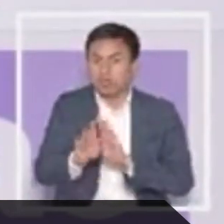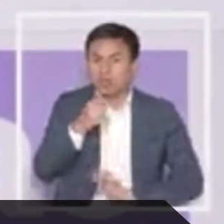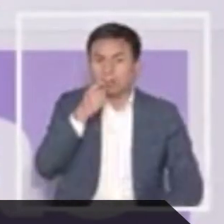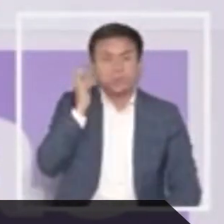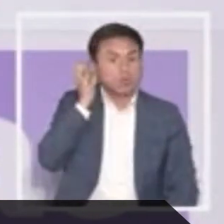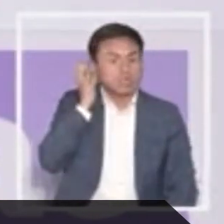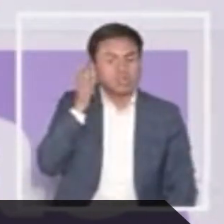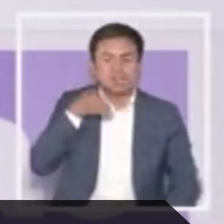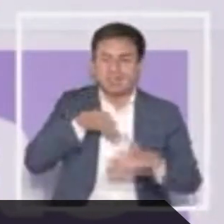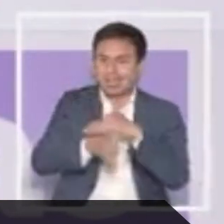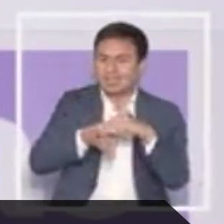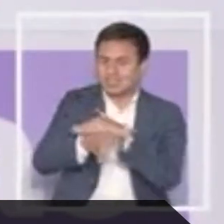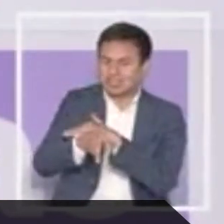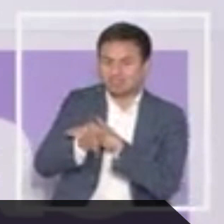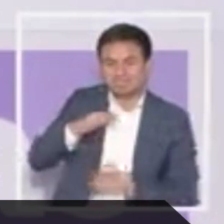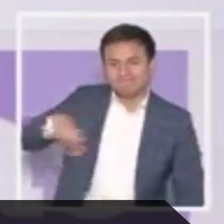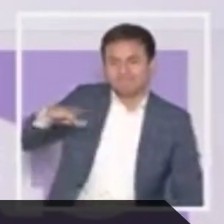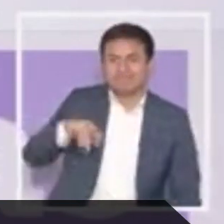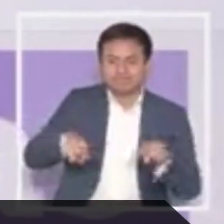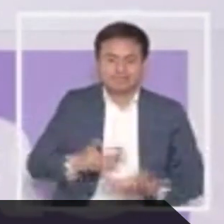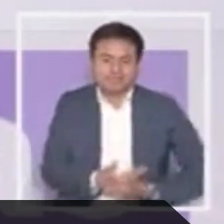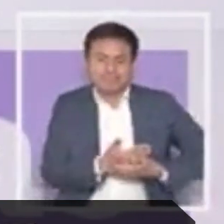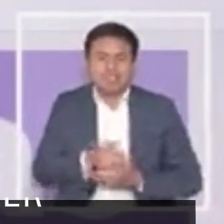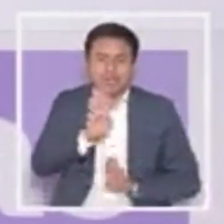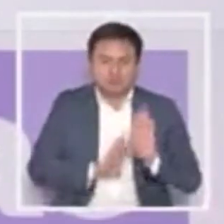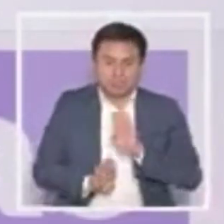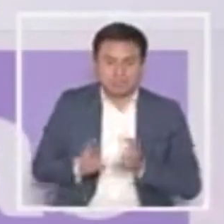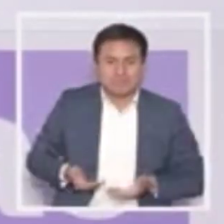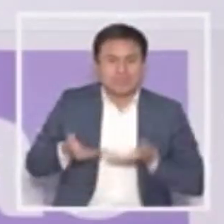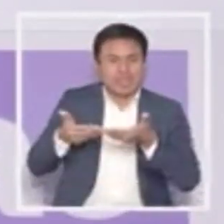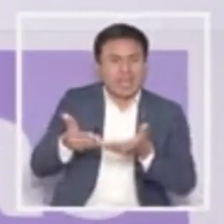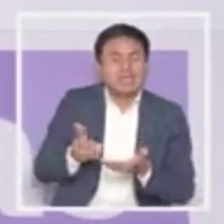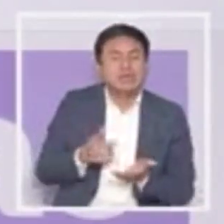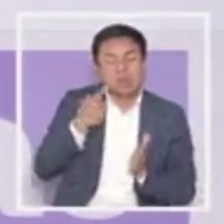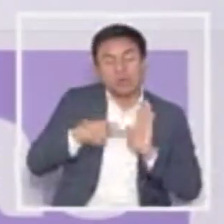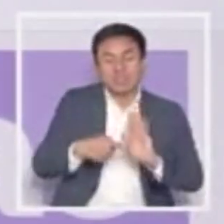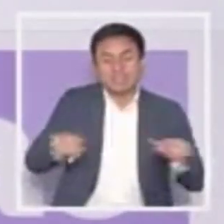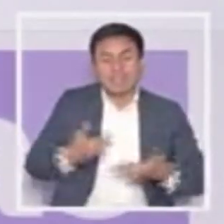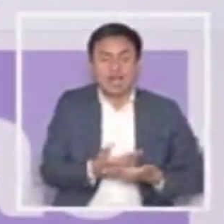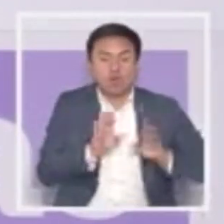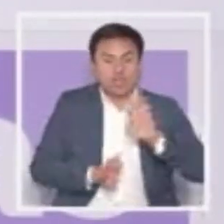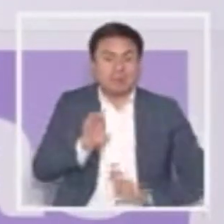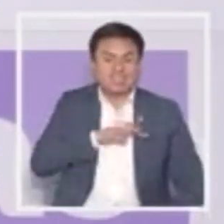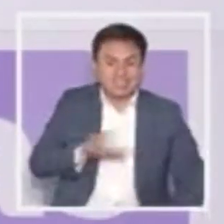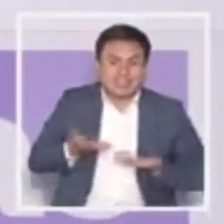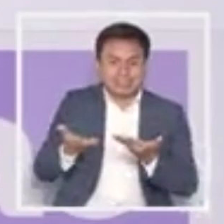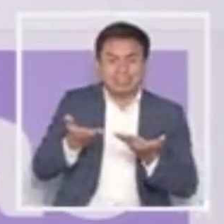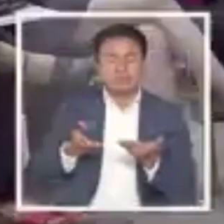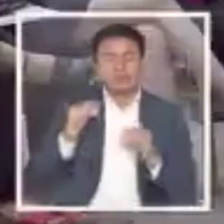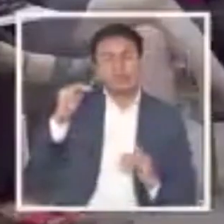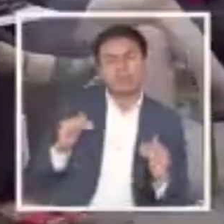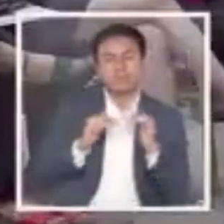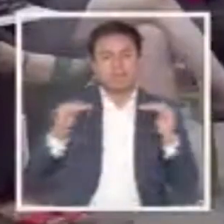hombres y mujeres, a tener acceso a la sala cuna. Así surge nuestra propuesta de sala cuna para Chile, que